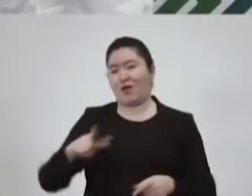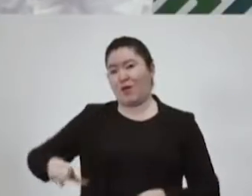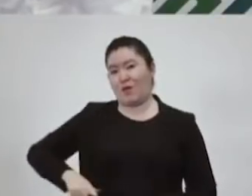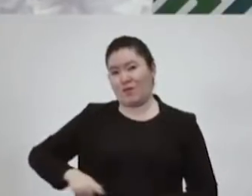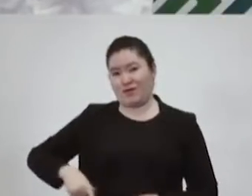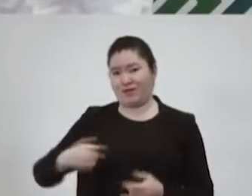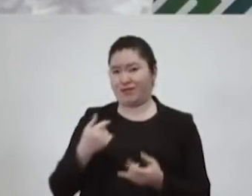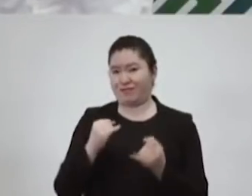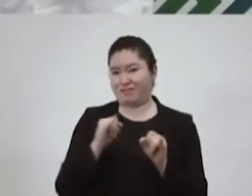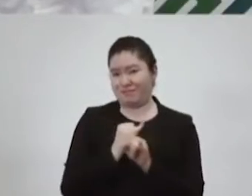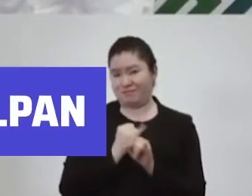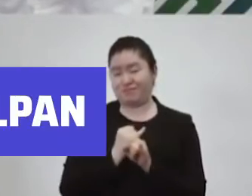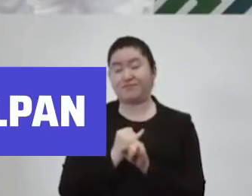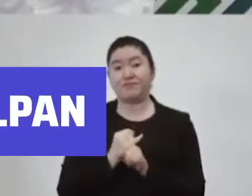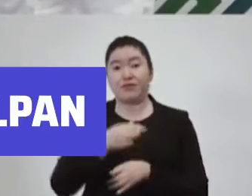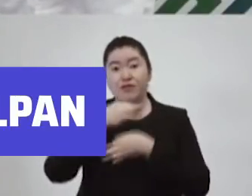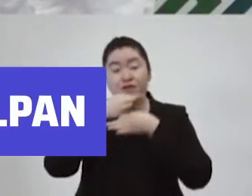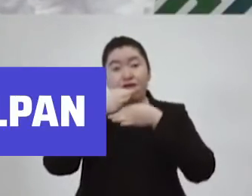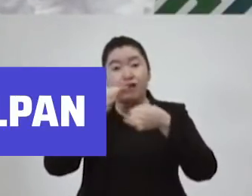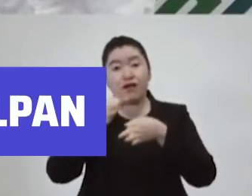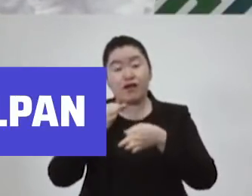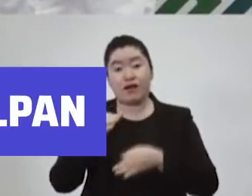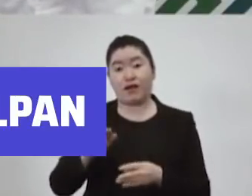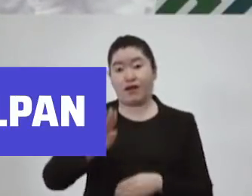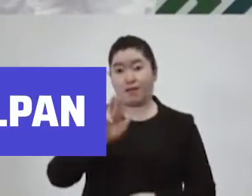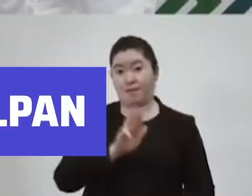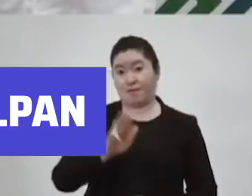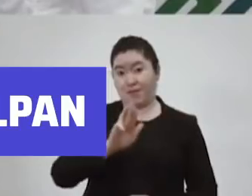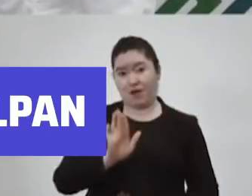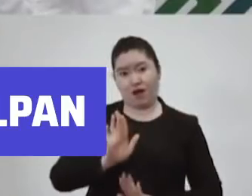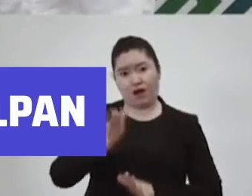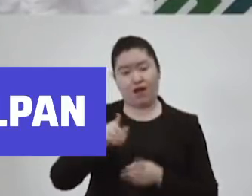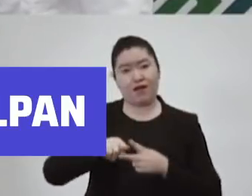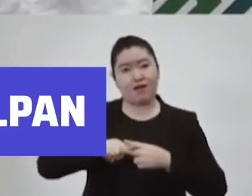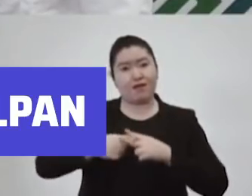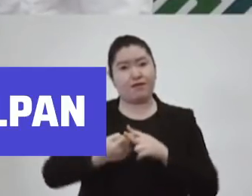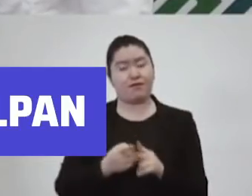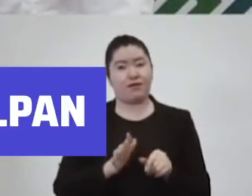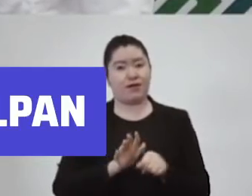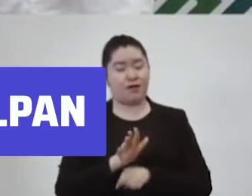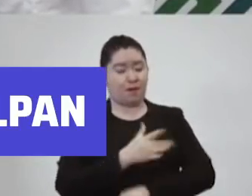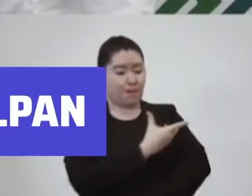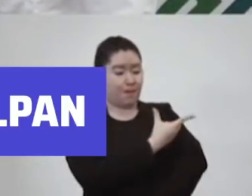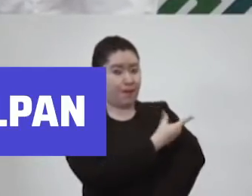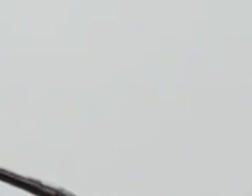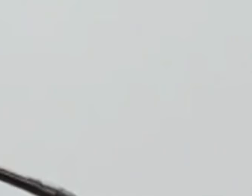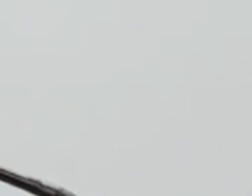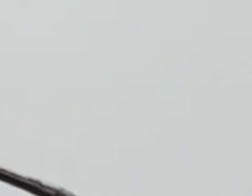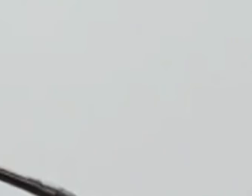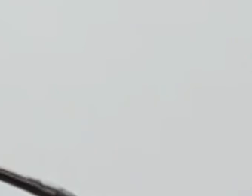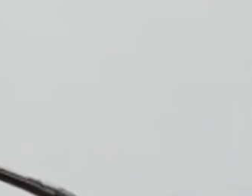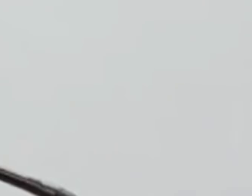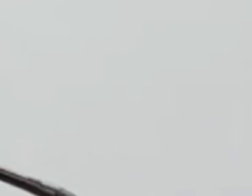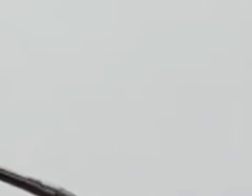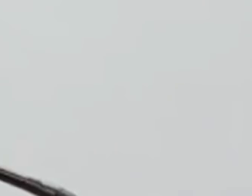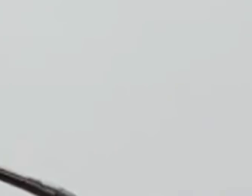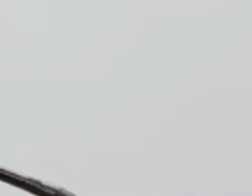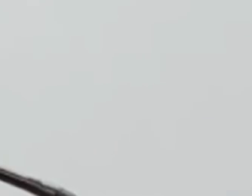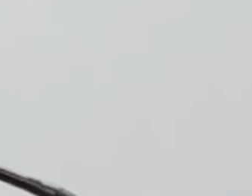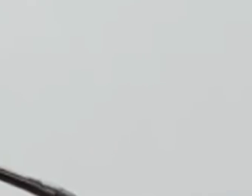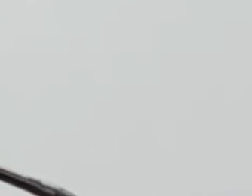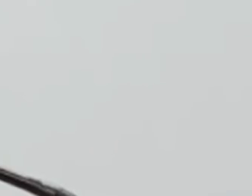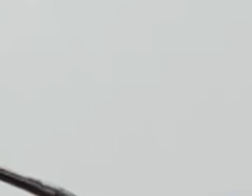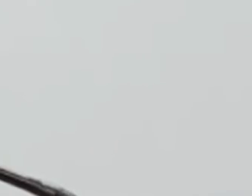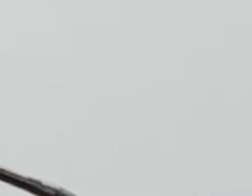a partir del miércoles inicia el programa de vacunación en las alcaldías de coyoacán y tlalpan son 6 cd's